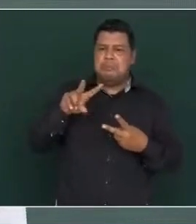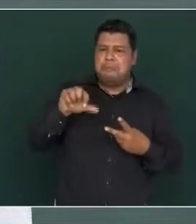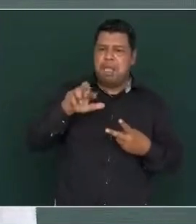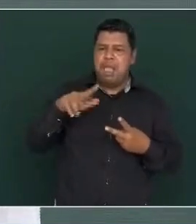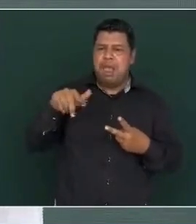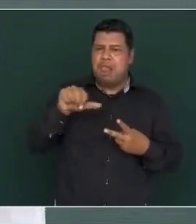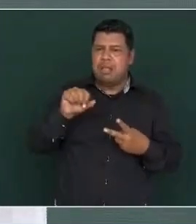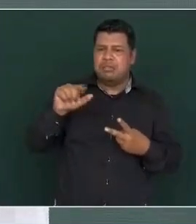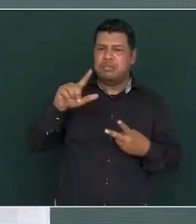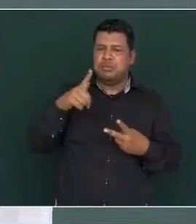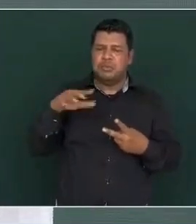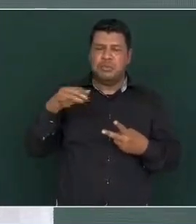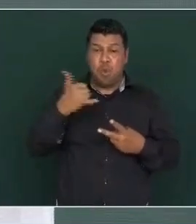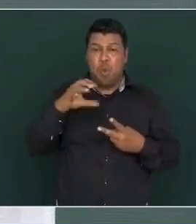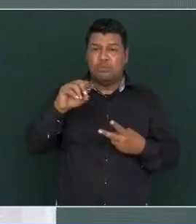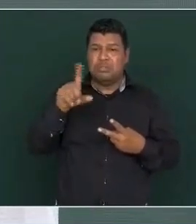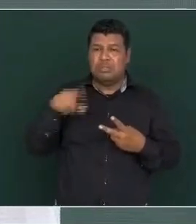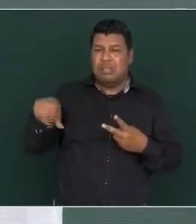Llosa,